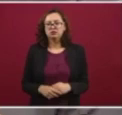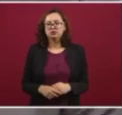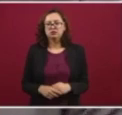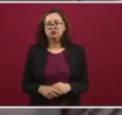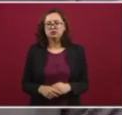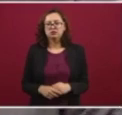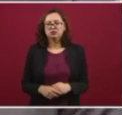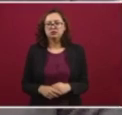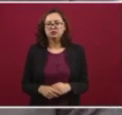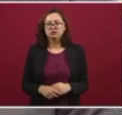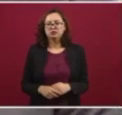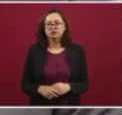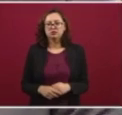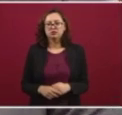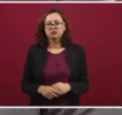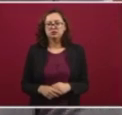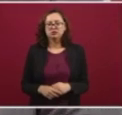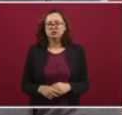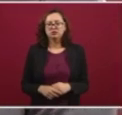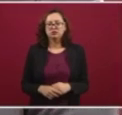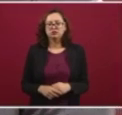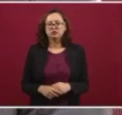más